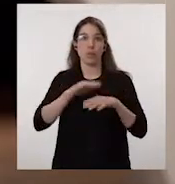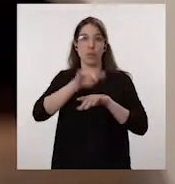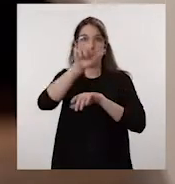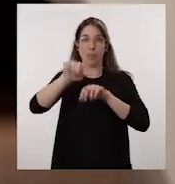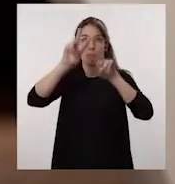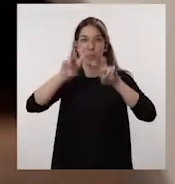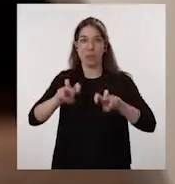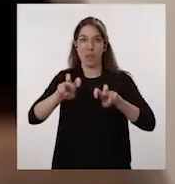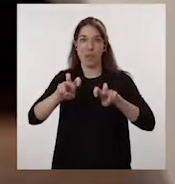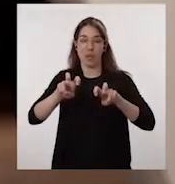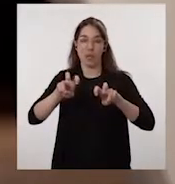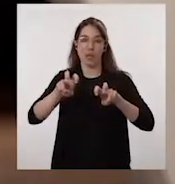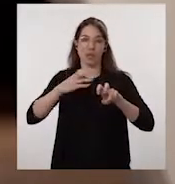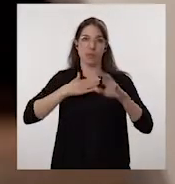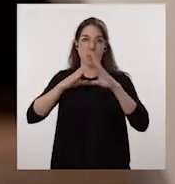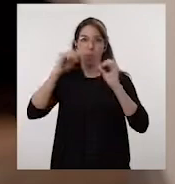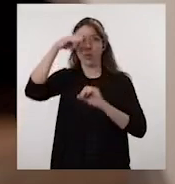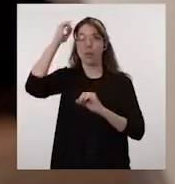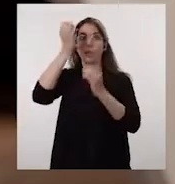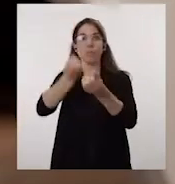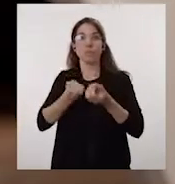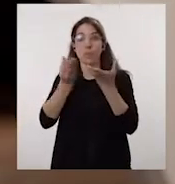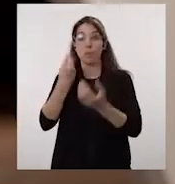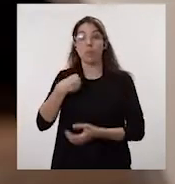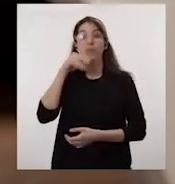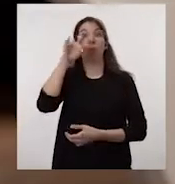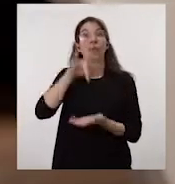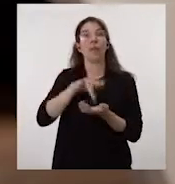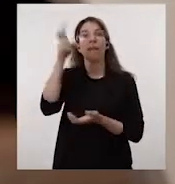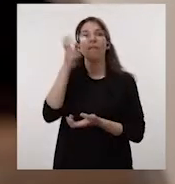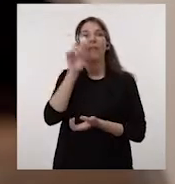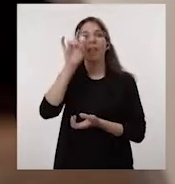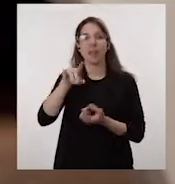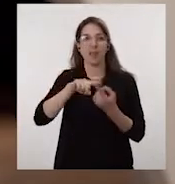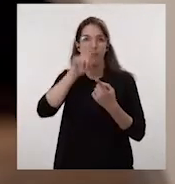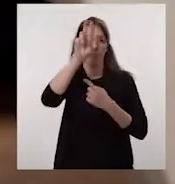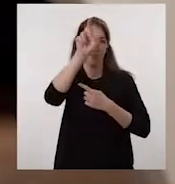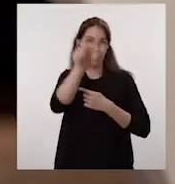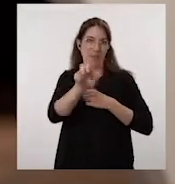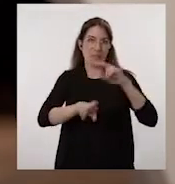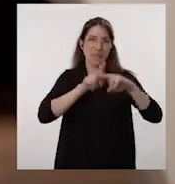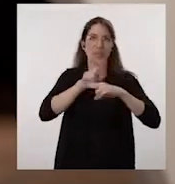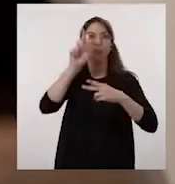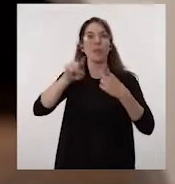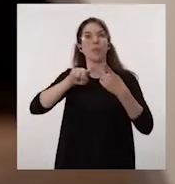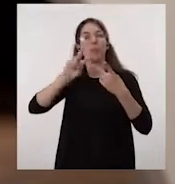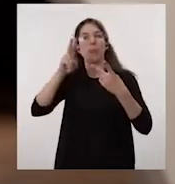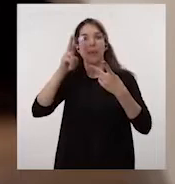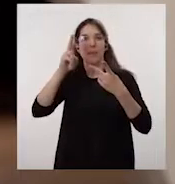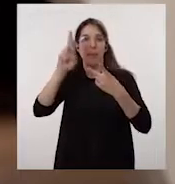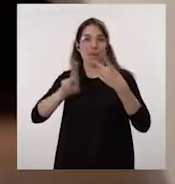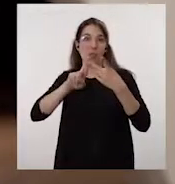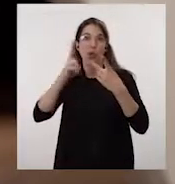de la universidad rey juan carlos ese día estuve acompañada por el rector y por dos de los vicerrectores que nos